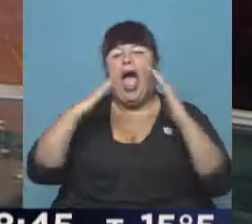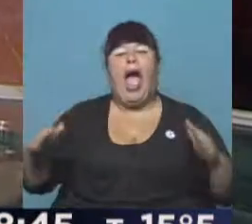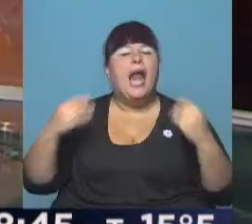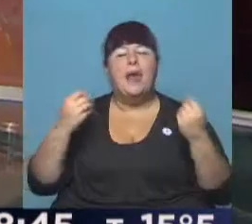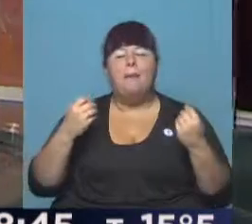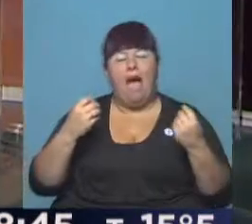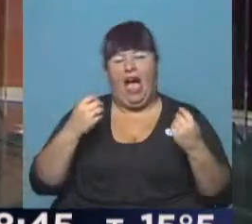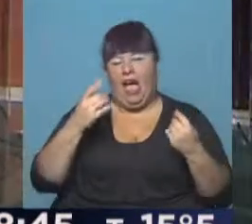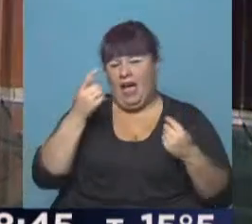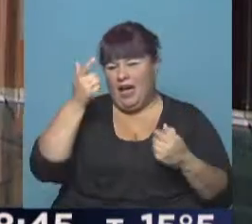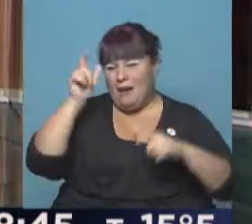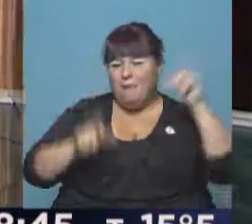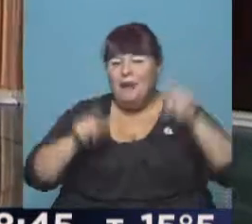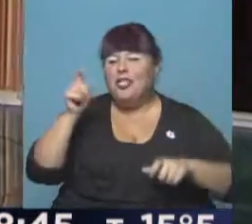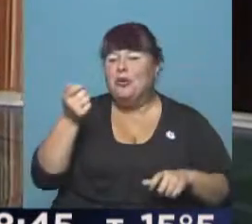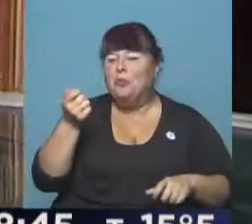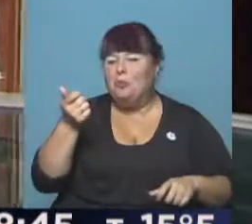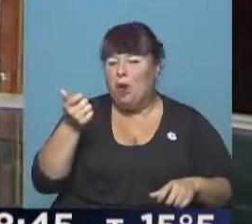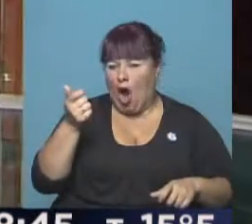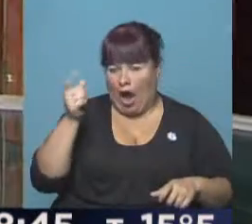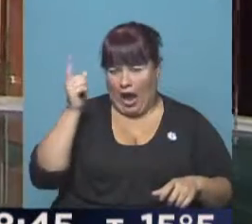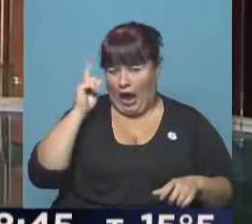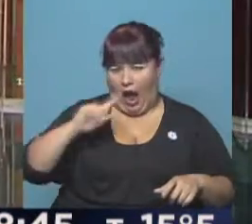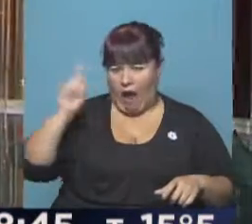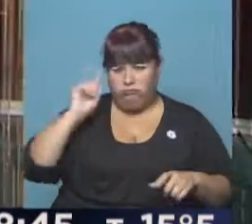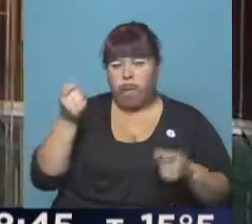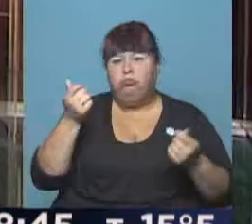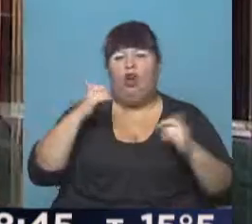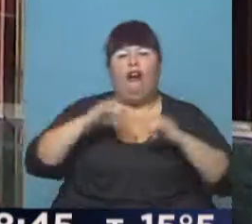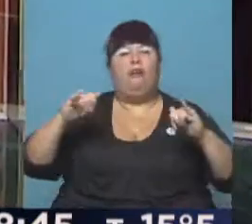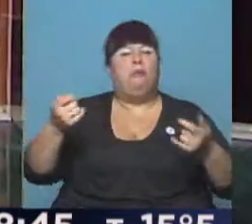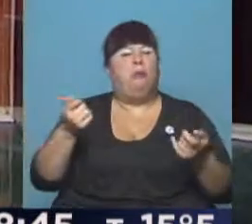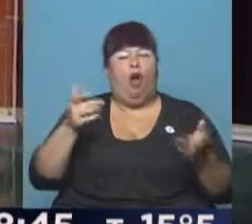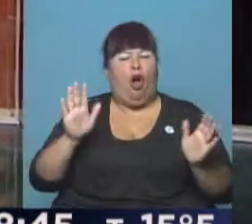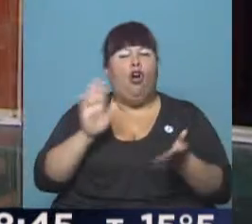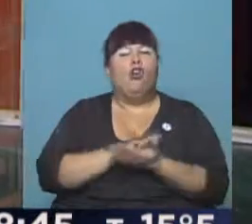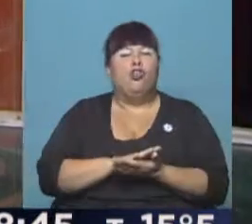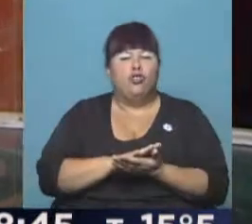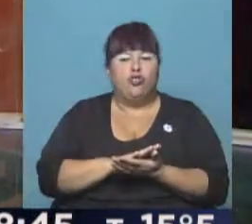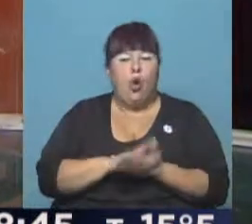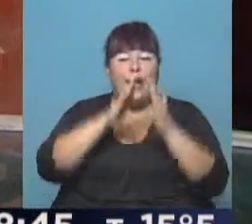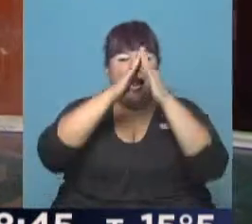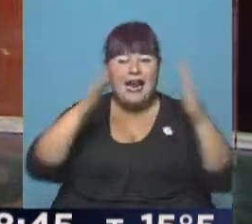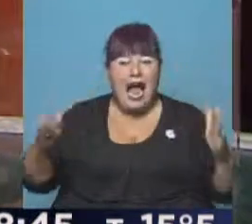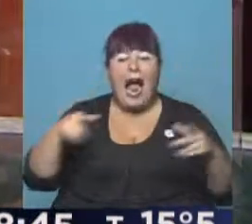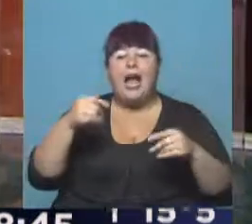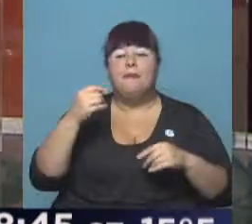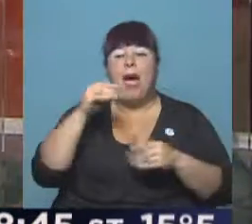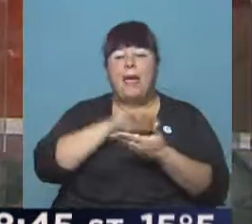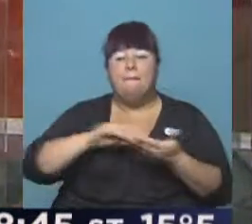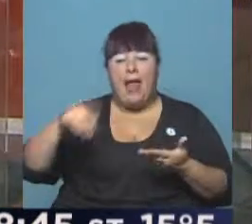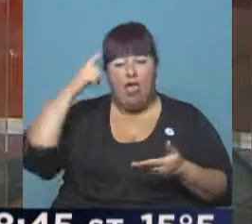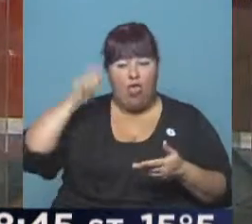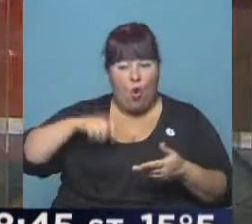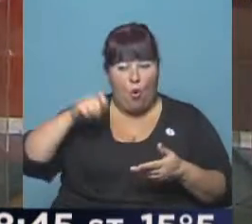muy poca gente se entera o había muy poca difusión de la carpa que hicieron los empleados